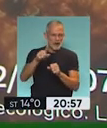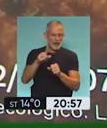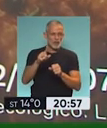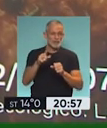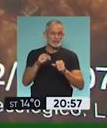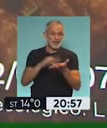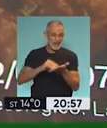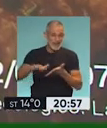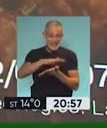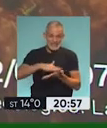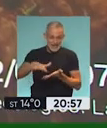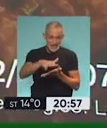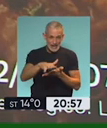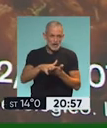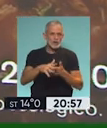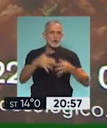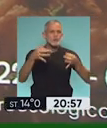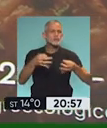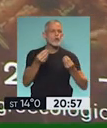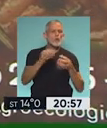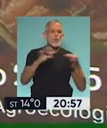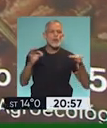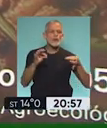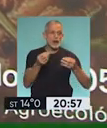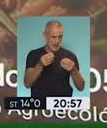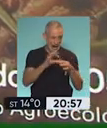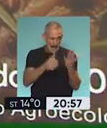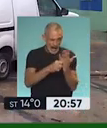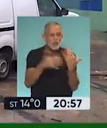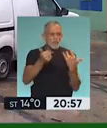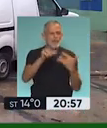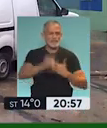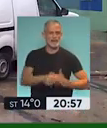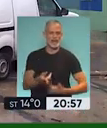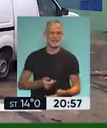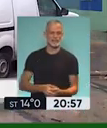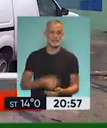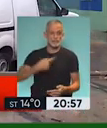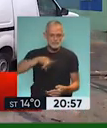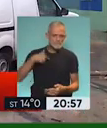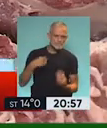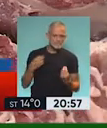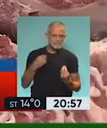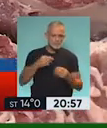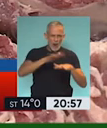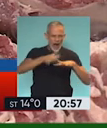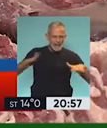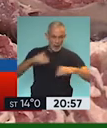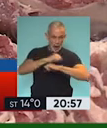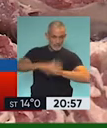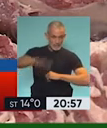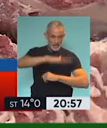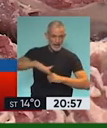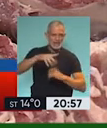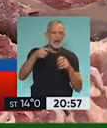sale carne, entran dólares, pero nos queda un sabor muy amargo en el mercado interno, porque somos grandes